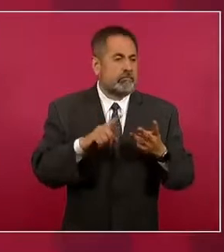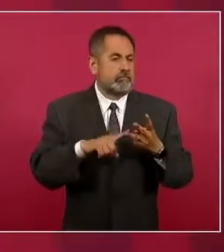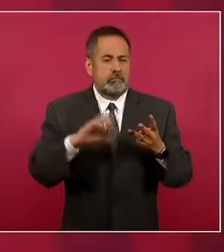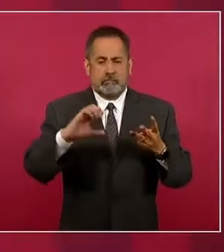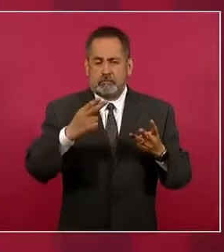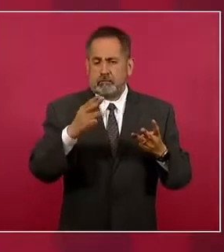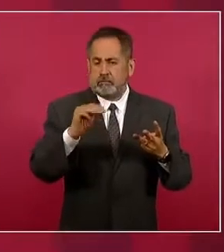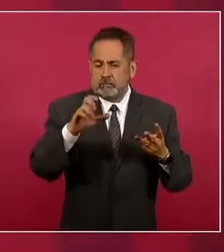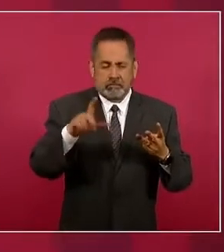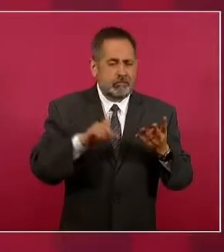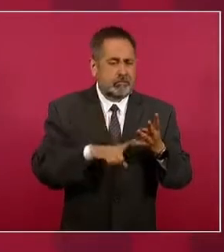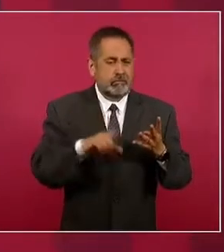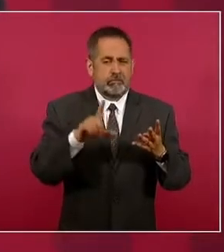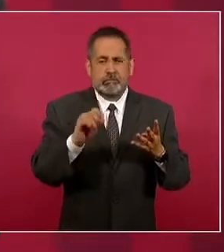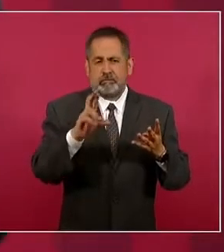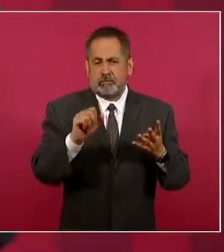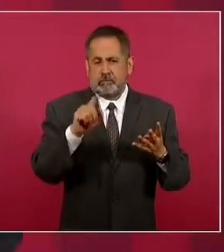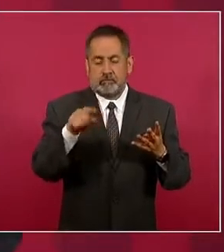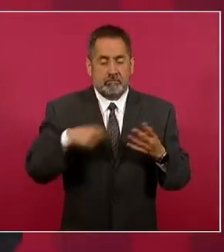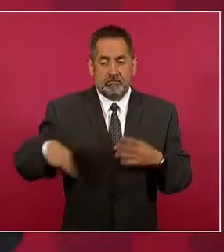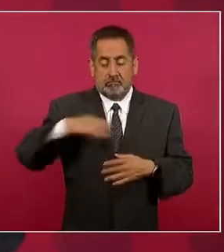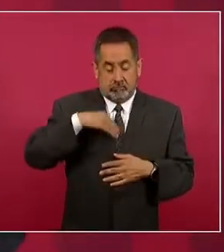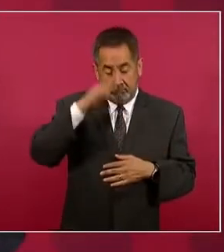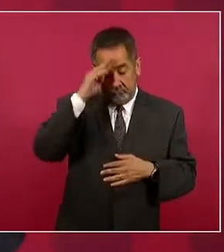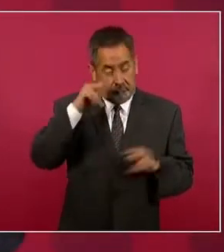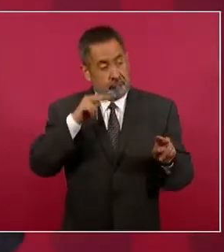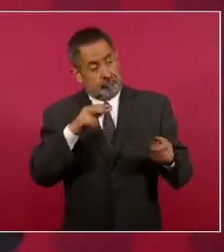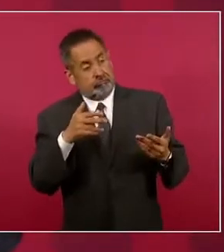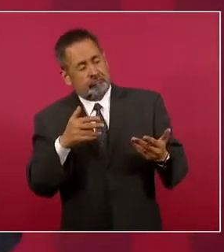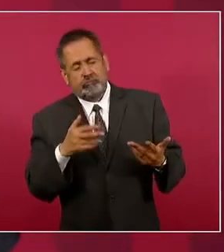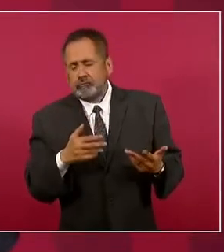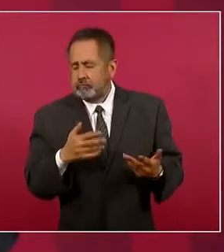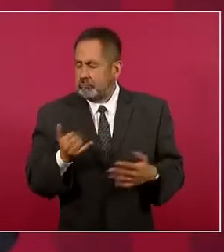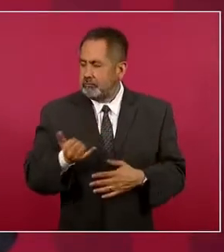Chumel o de Loret de Mola.